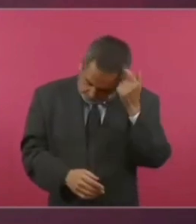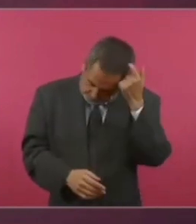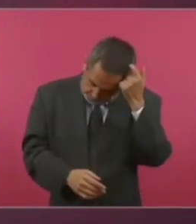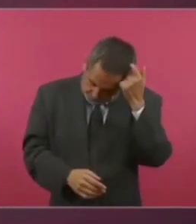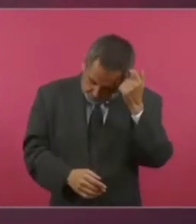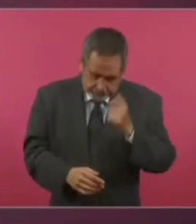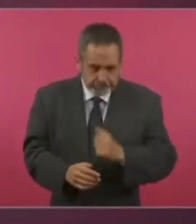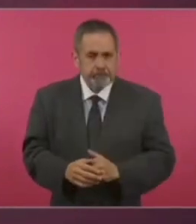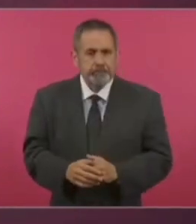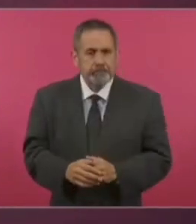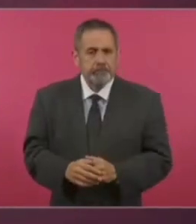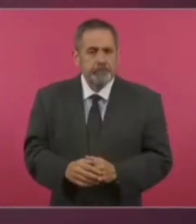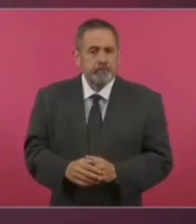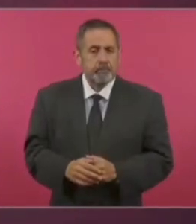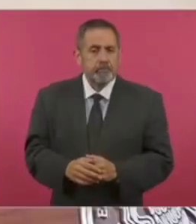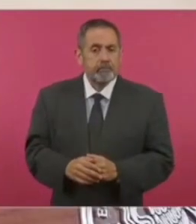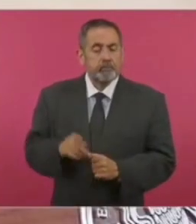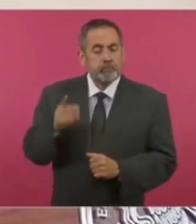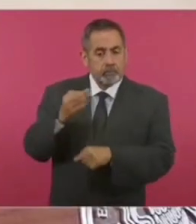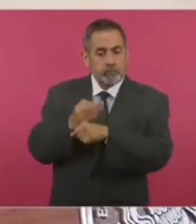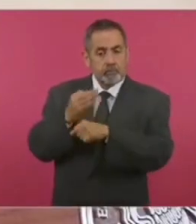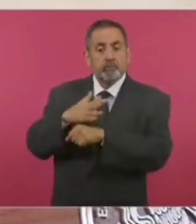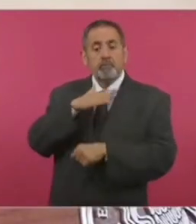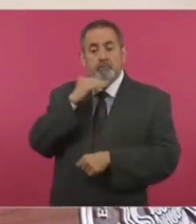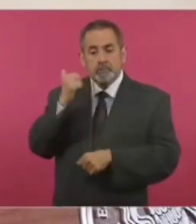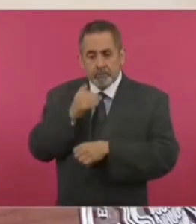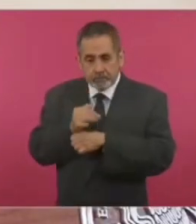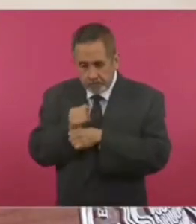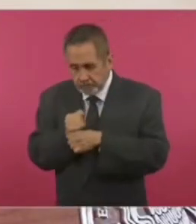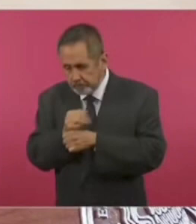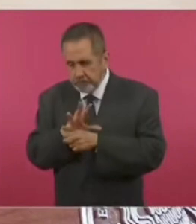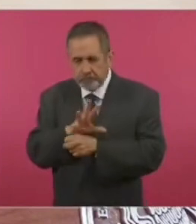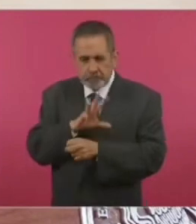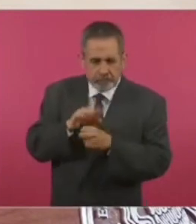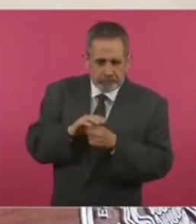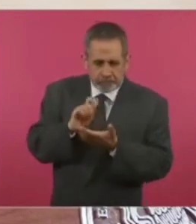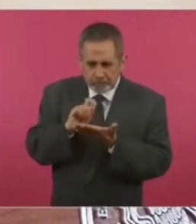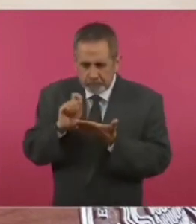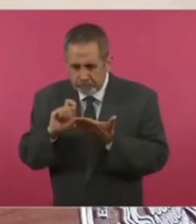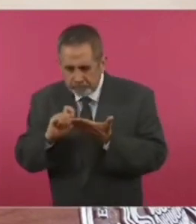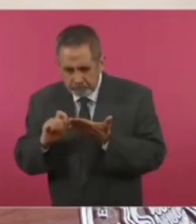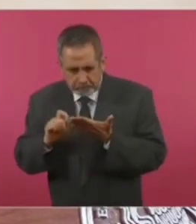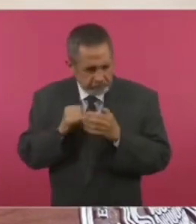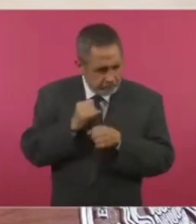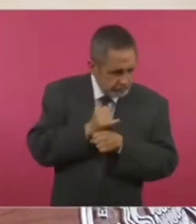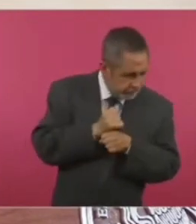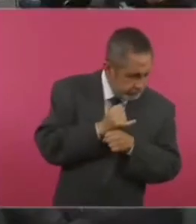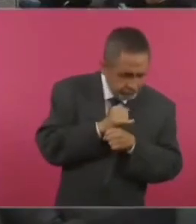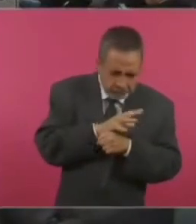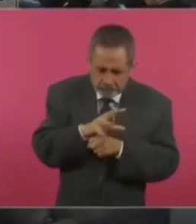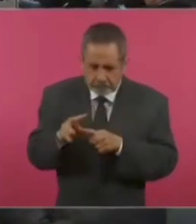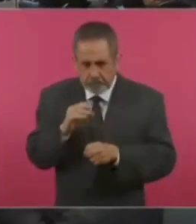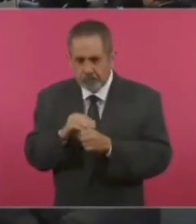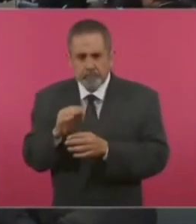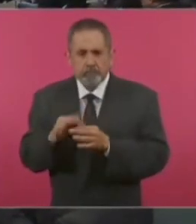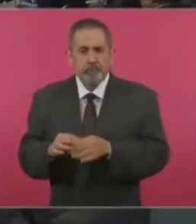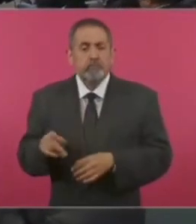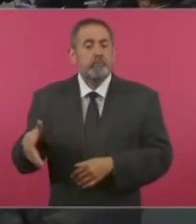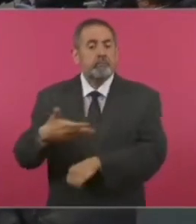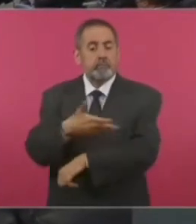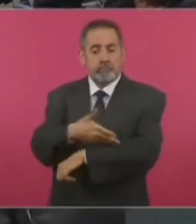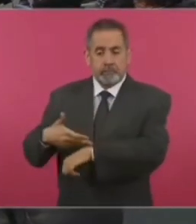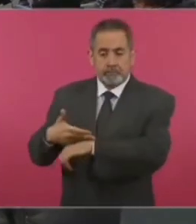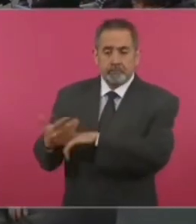Ellos están terminando de hacer pues todas las investigaciones y la familia nos